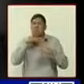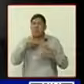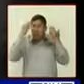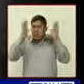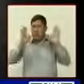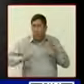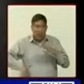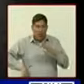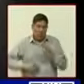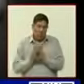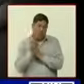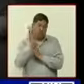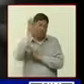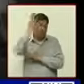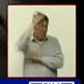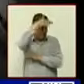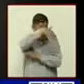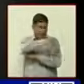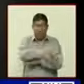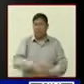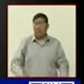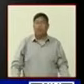dar.